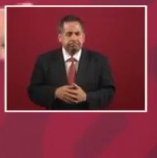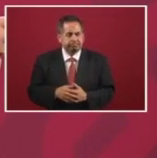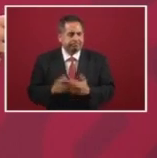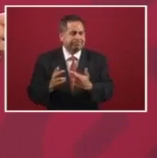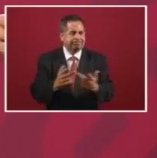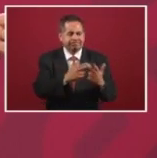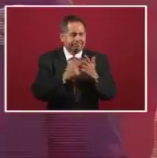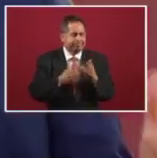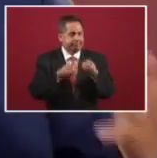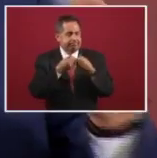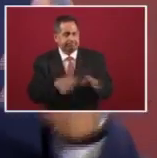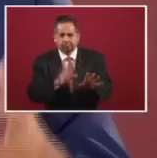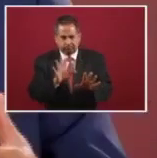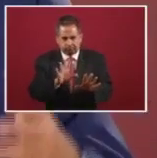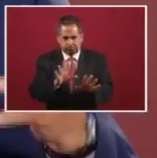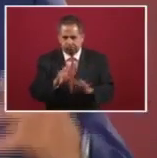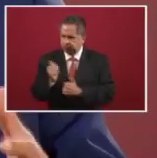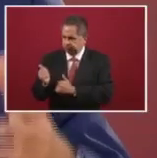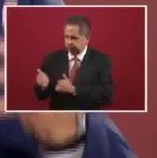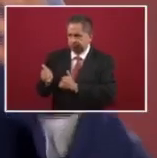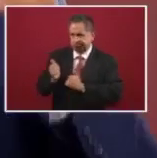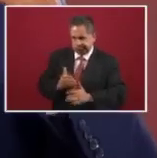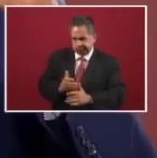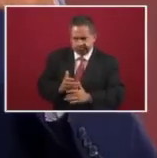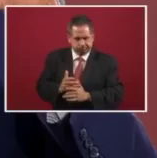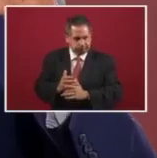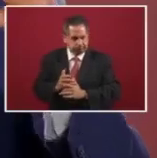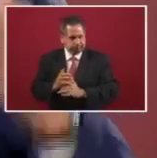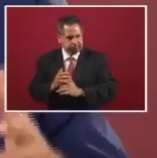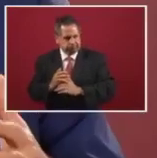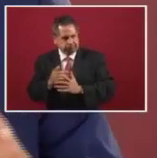afectar la actividad productiva, estamos también